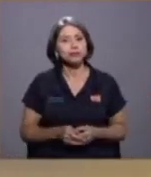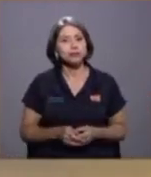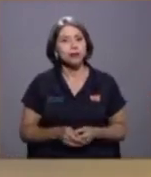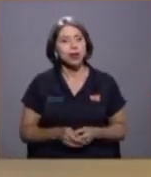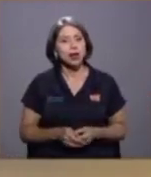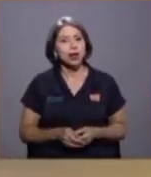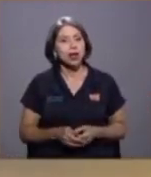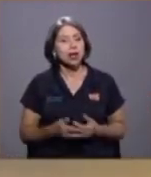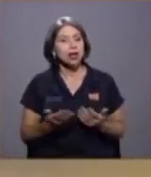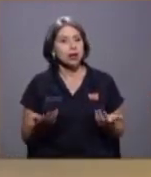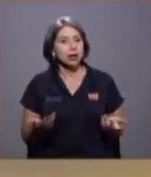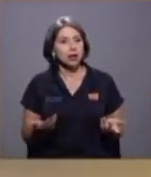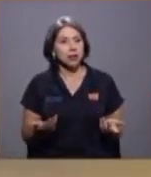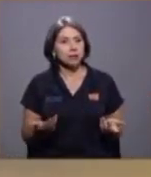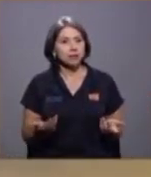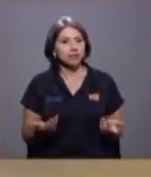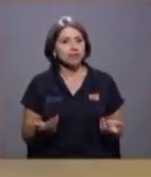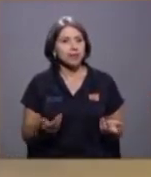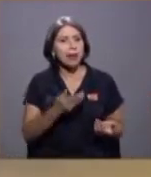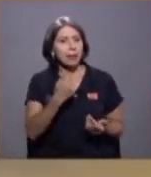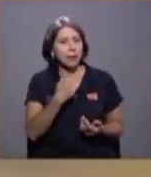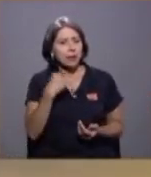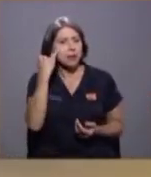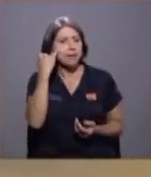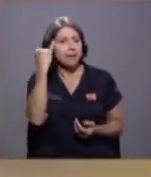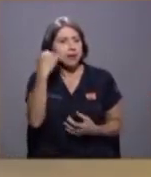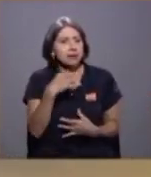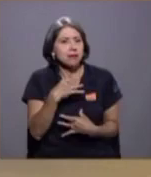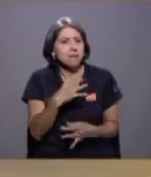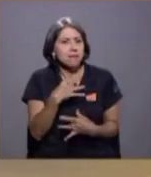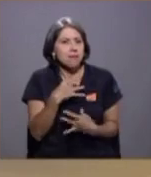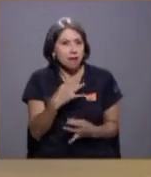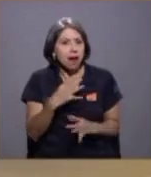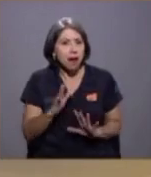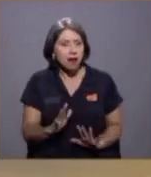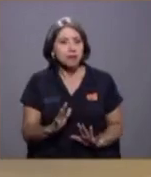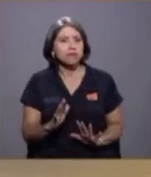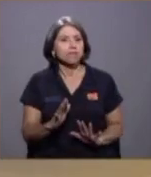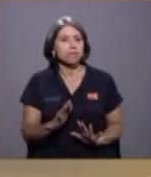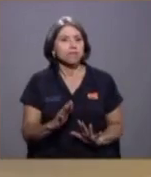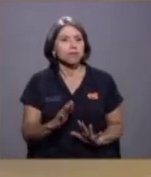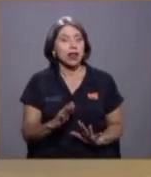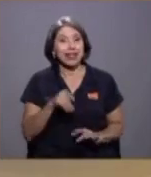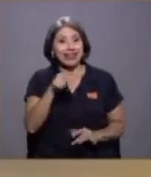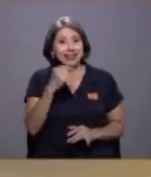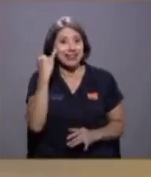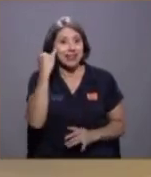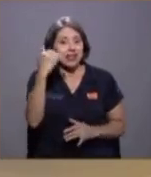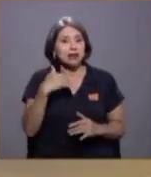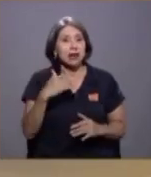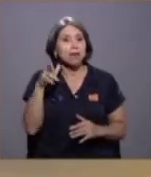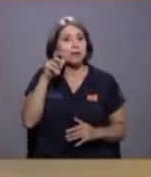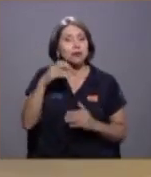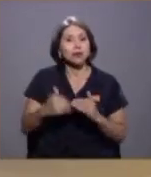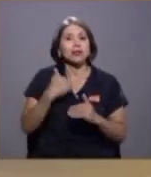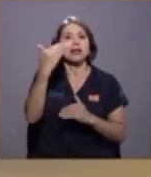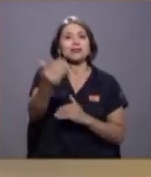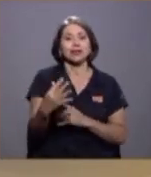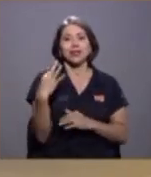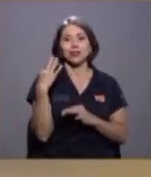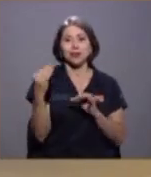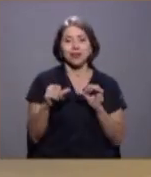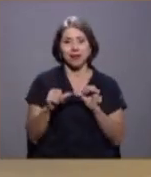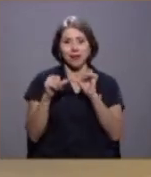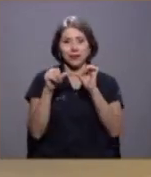y que tiene ideas muy interesantes, según mi opinión, las cuales vamos a escuchar una vez que el canal nos invite